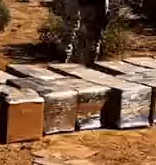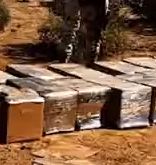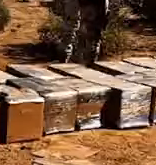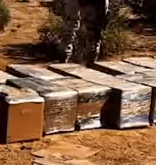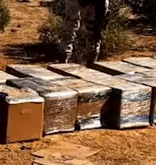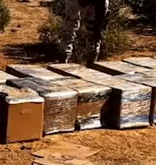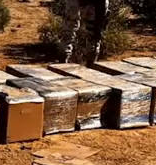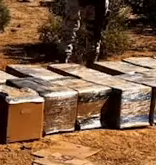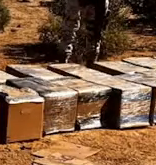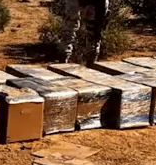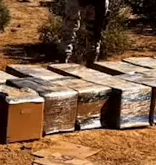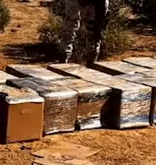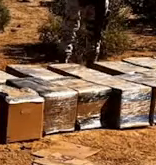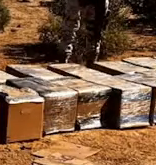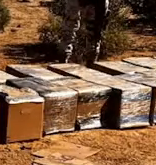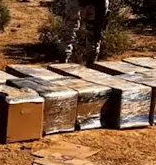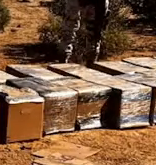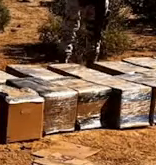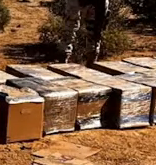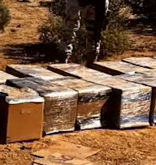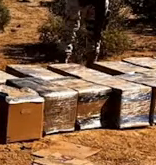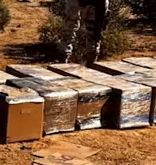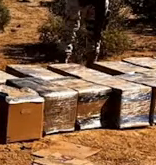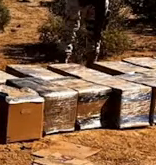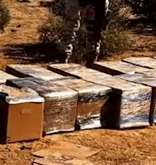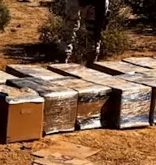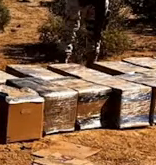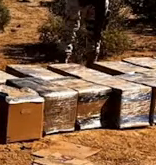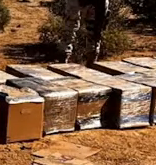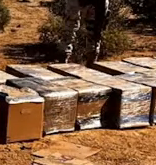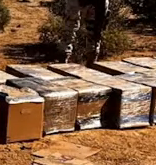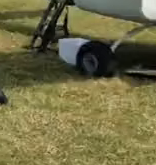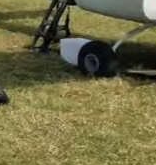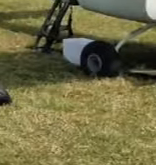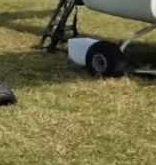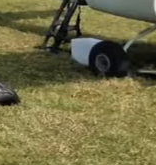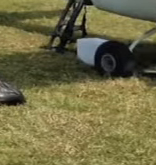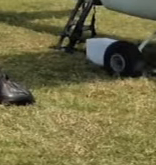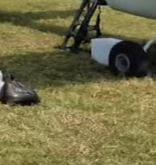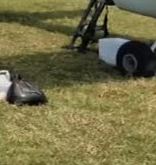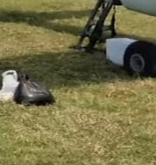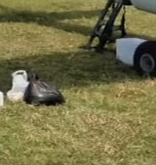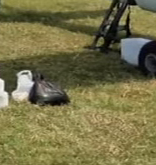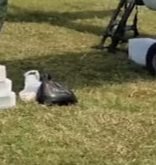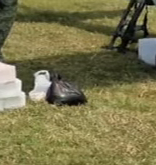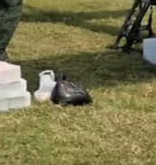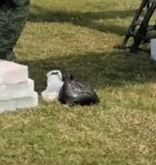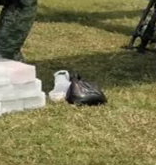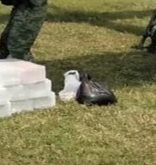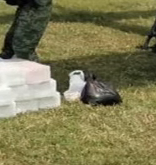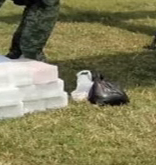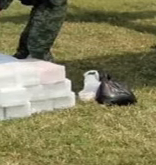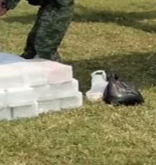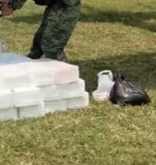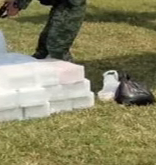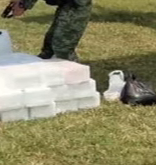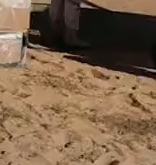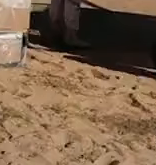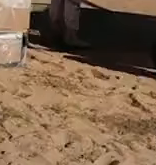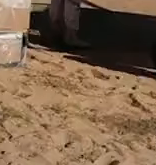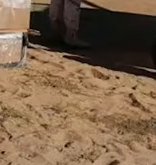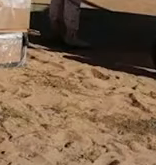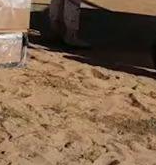95%. Aeronaves. En el 2022 se aseguraron 17 aeronaves, mientras que en todo el sexenio se ha logrado el